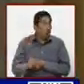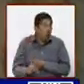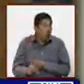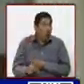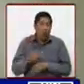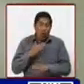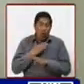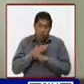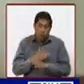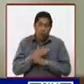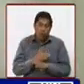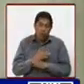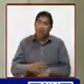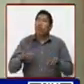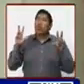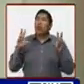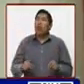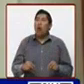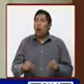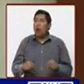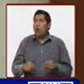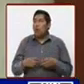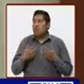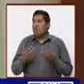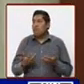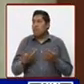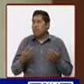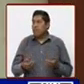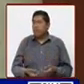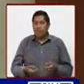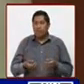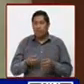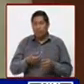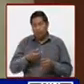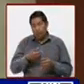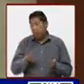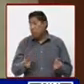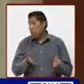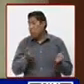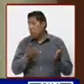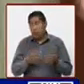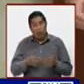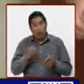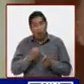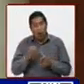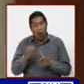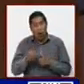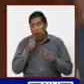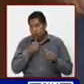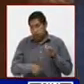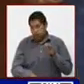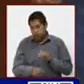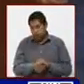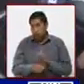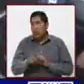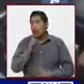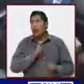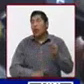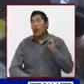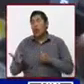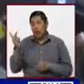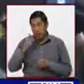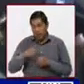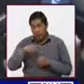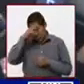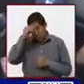a obstaculizar, no vamos a evitar, menos vamos a ocultar si hay alguna participación.